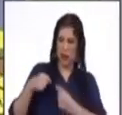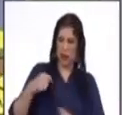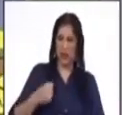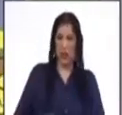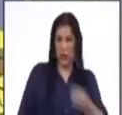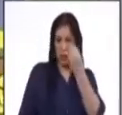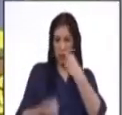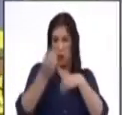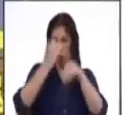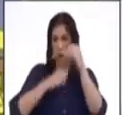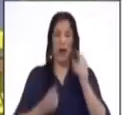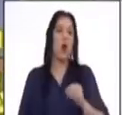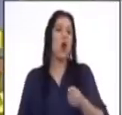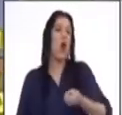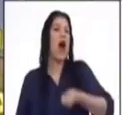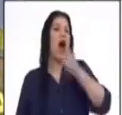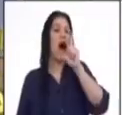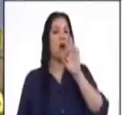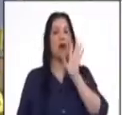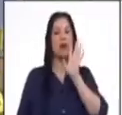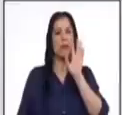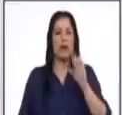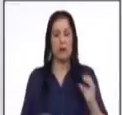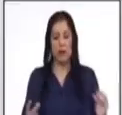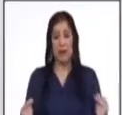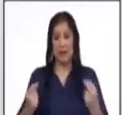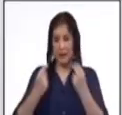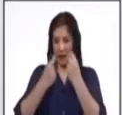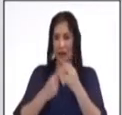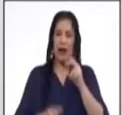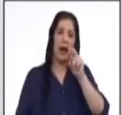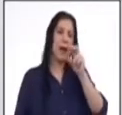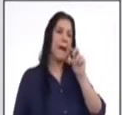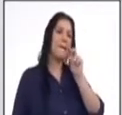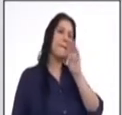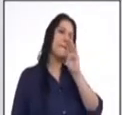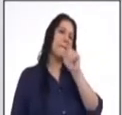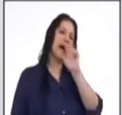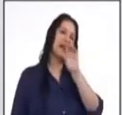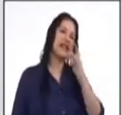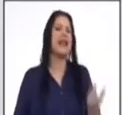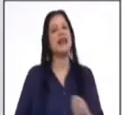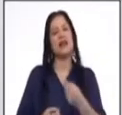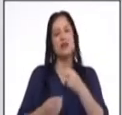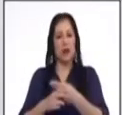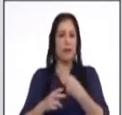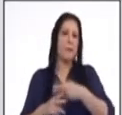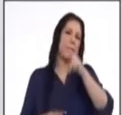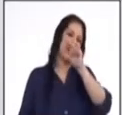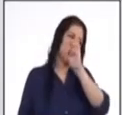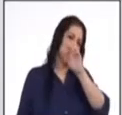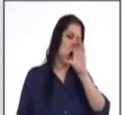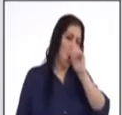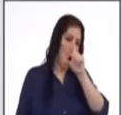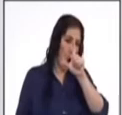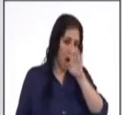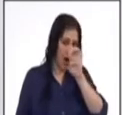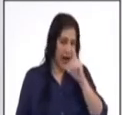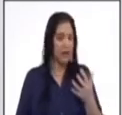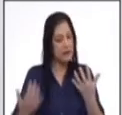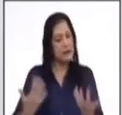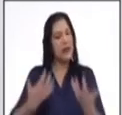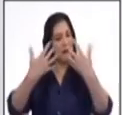comer alimentos o beber agua contaminados por una bacteria. La bacteria Vibrio cholerae, el cólera,